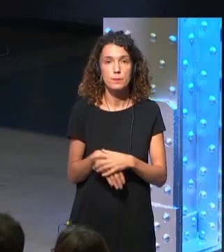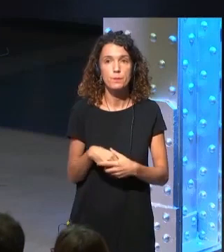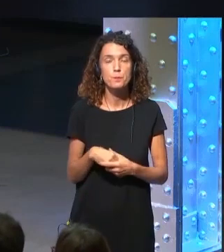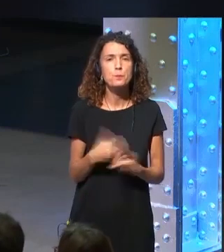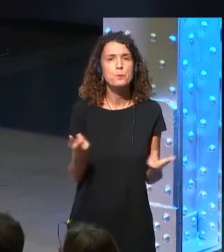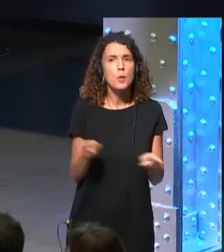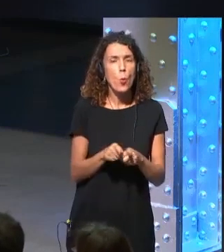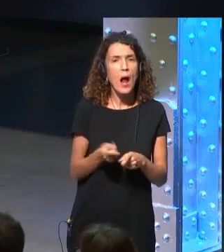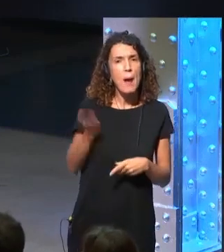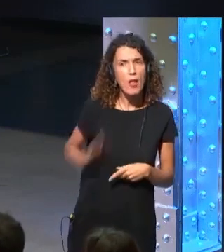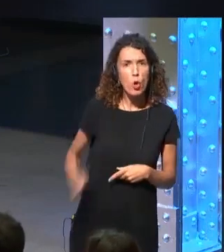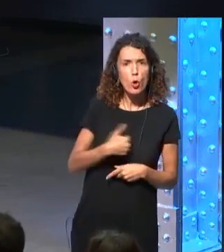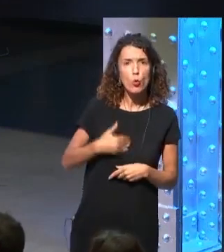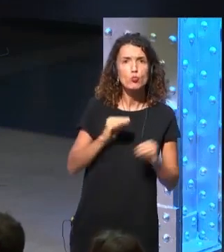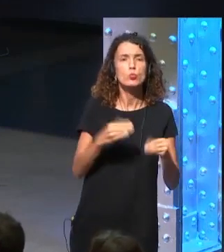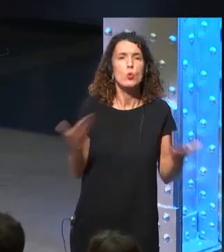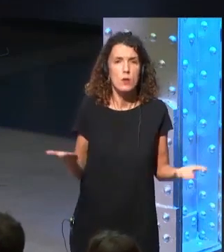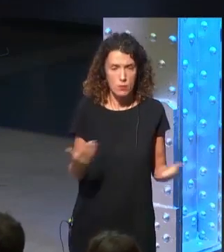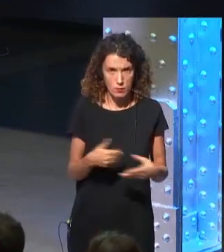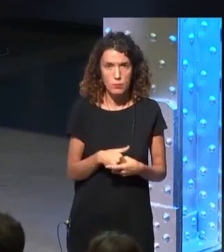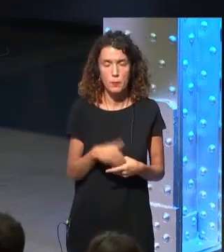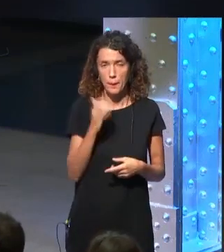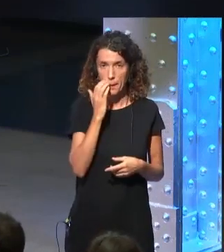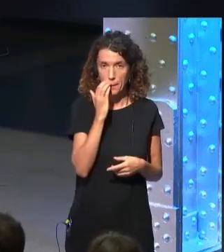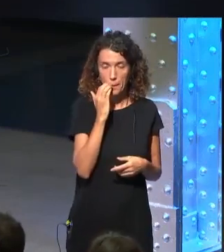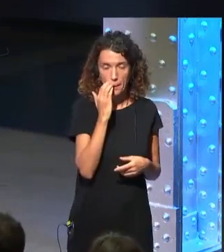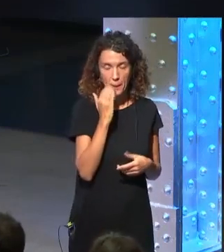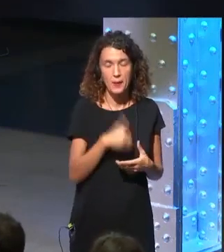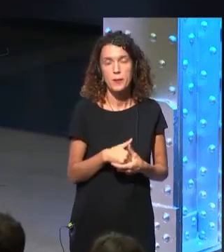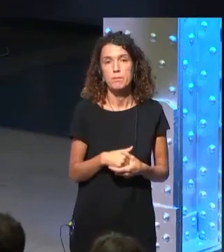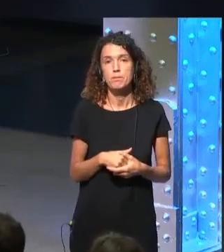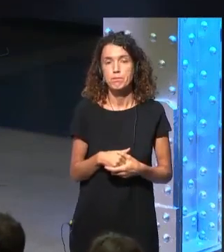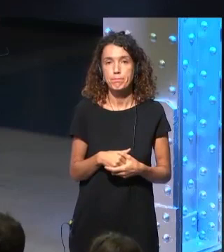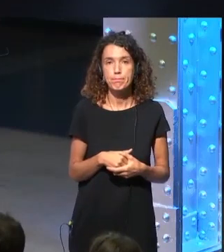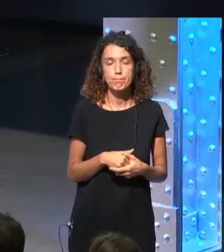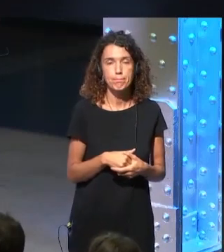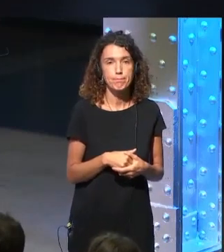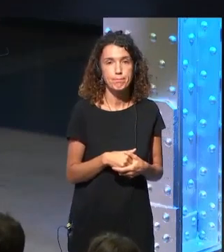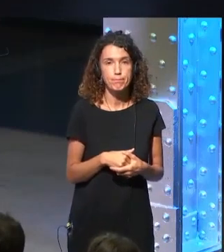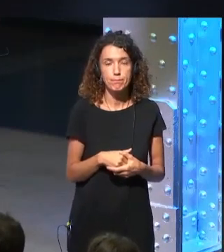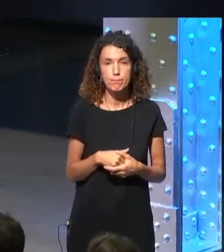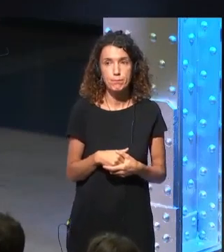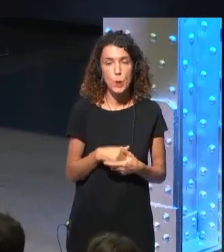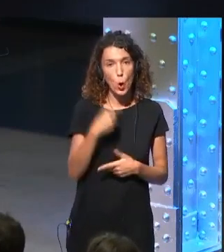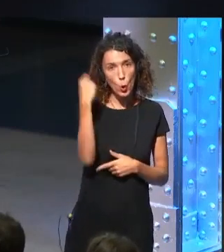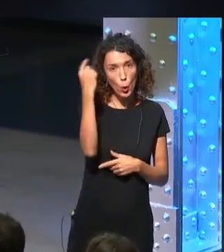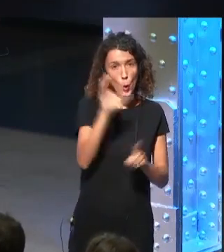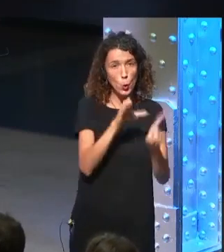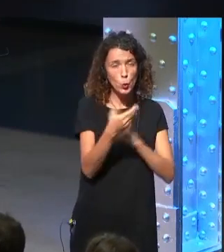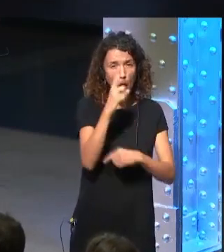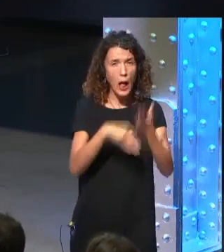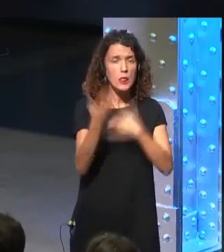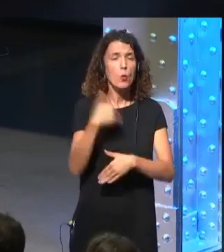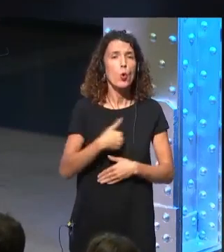¿cuál es el rol de las Amazonas en, digamos, la cultura